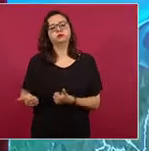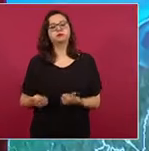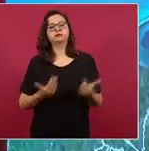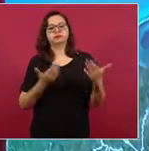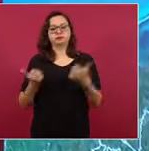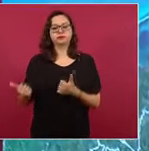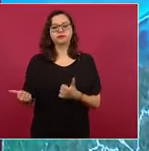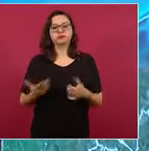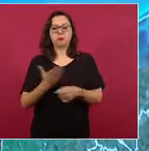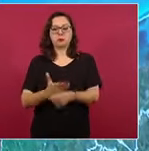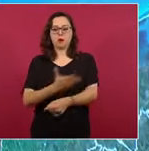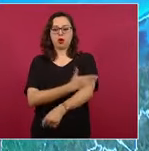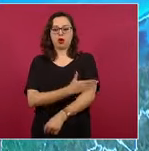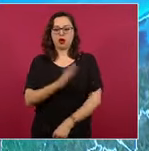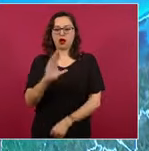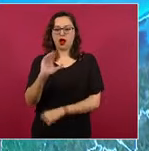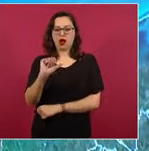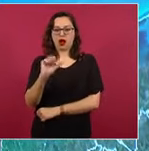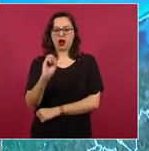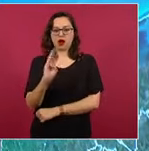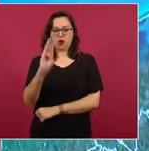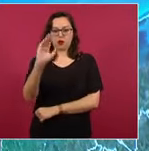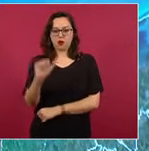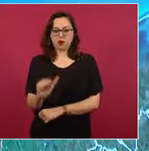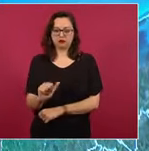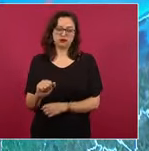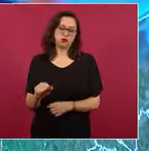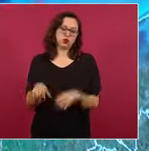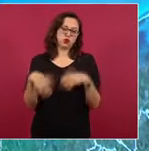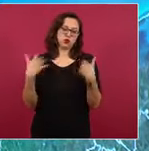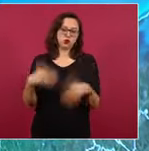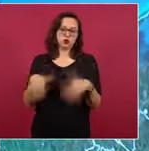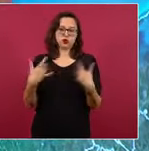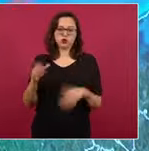que es la reina de las maderas.